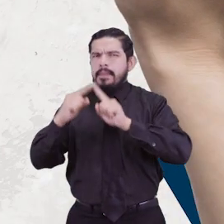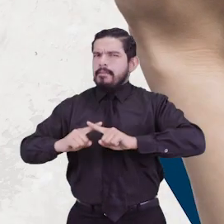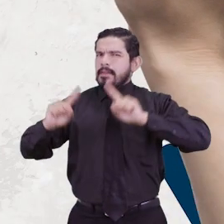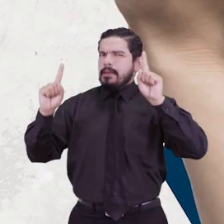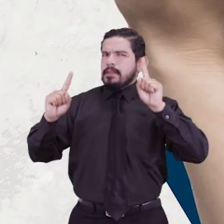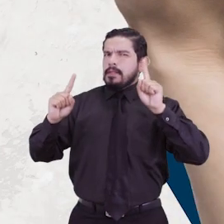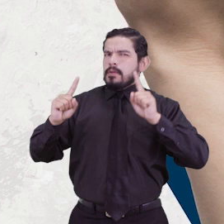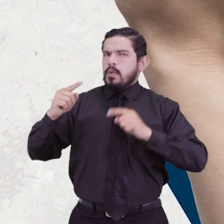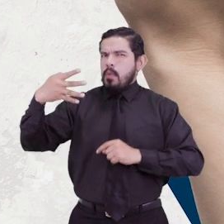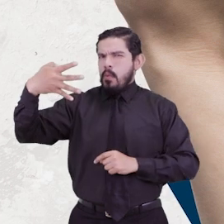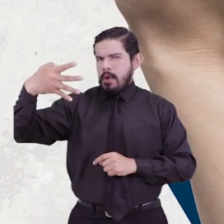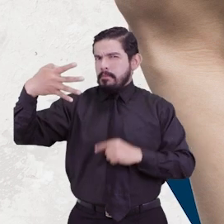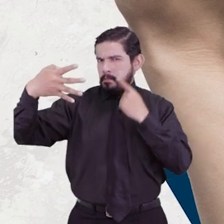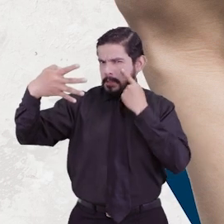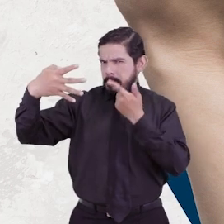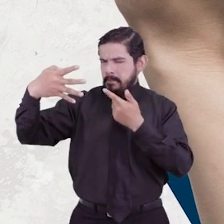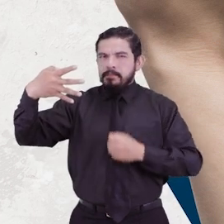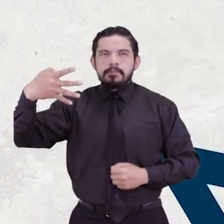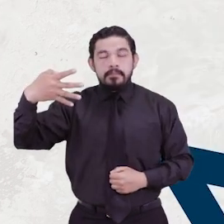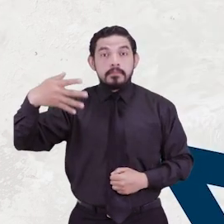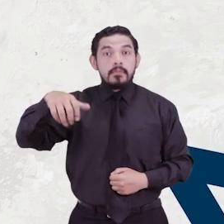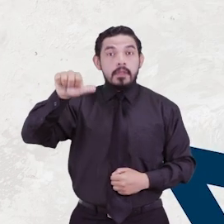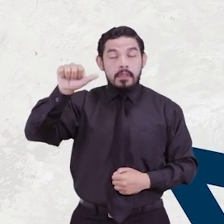en los demás? Las opciones son las siguientes.